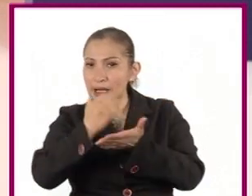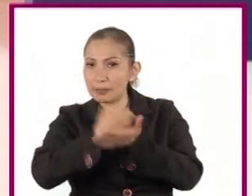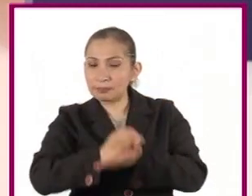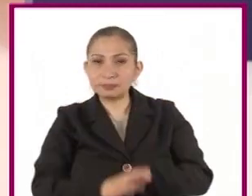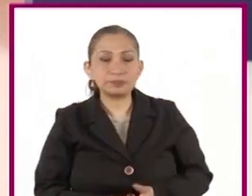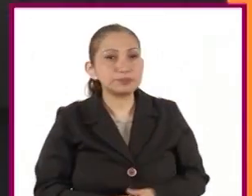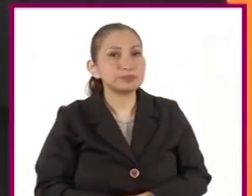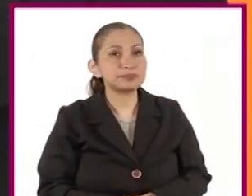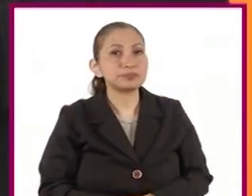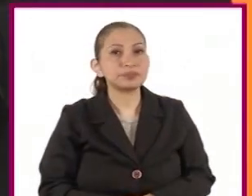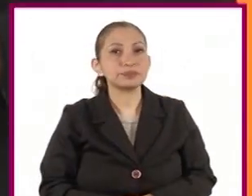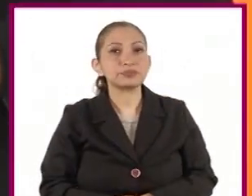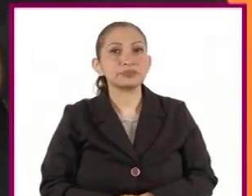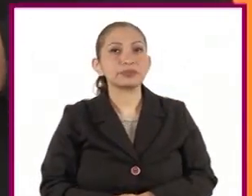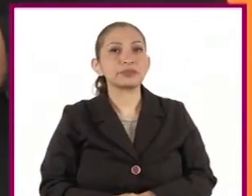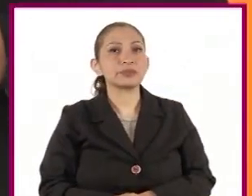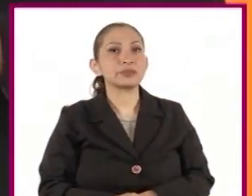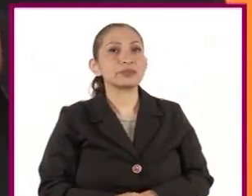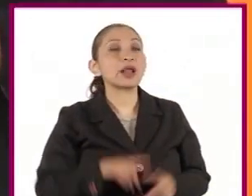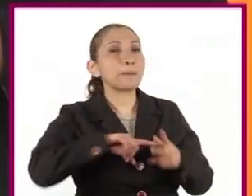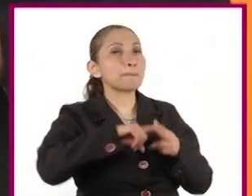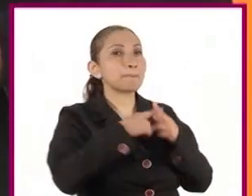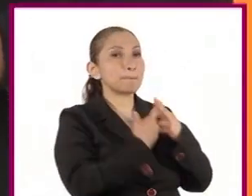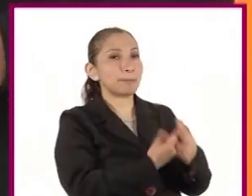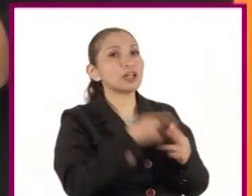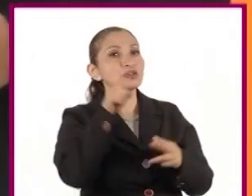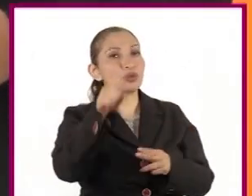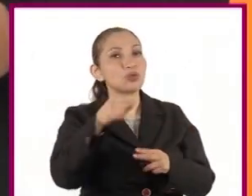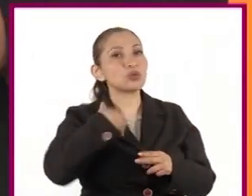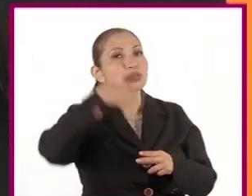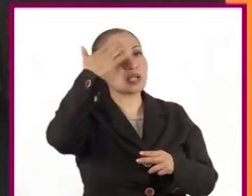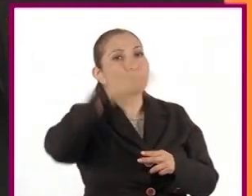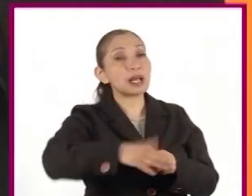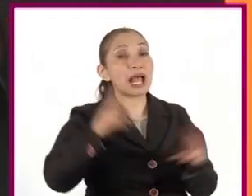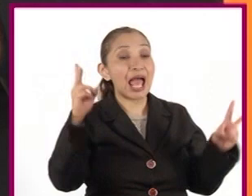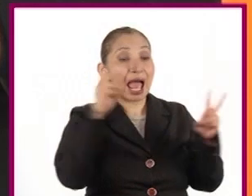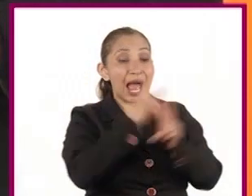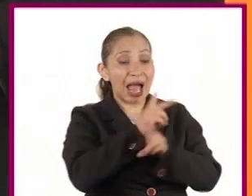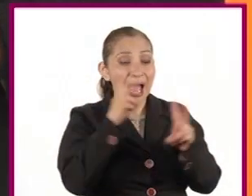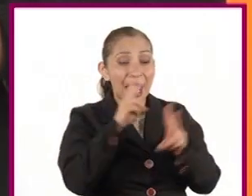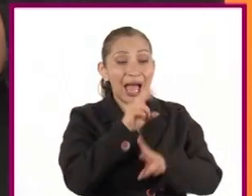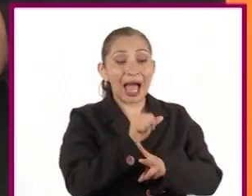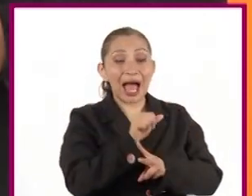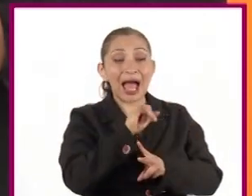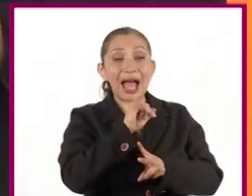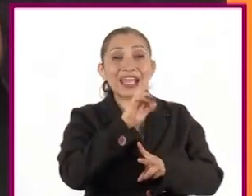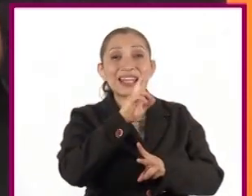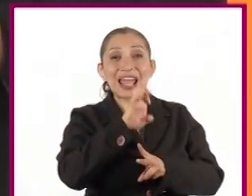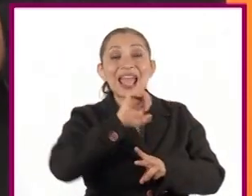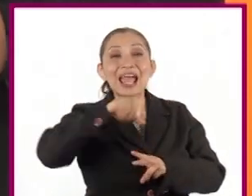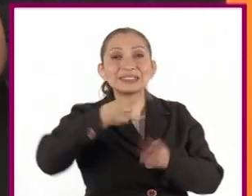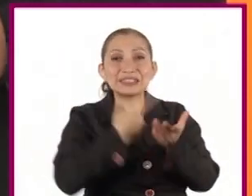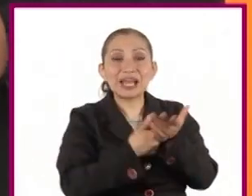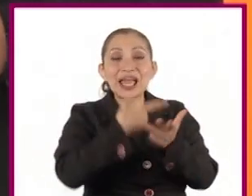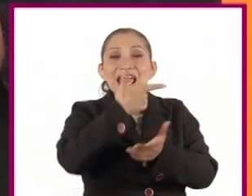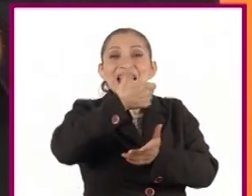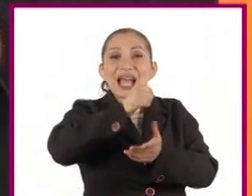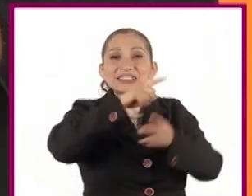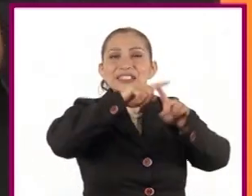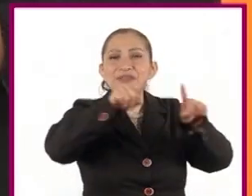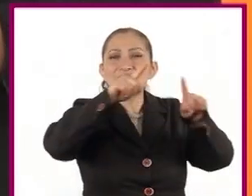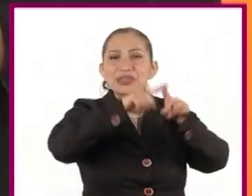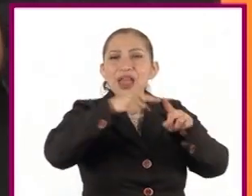notas. Para empezar, tienen que saber que el aire es la combinación de gases que